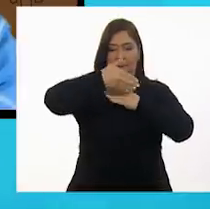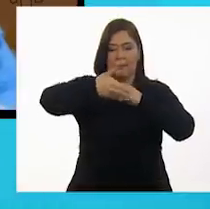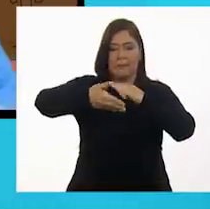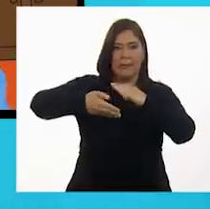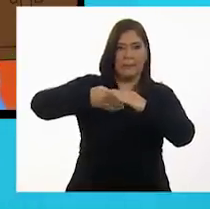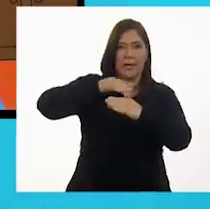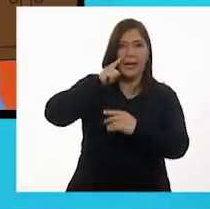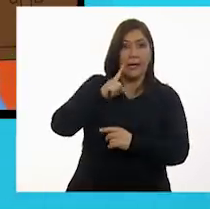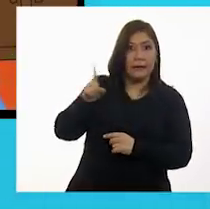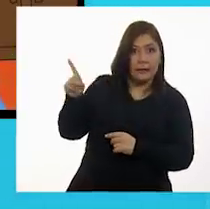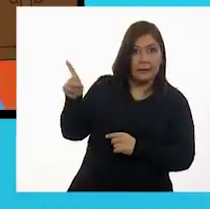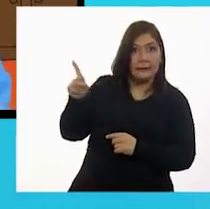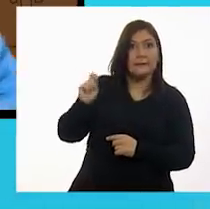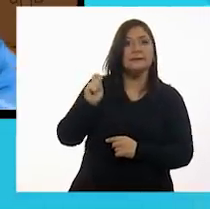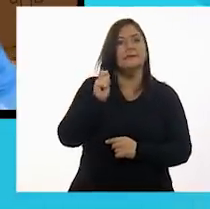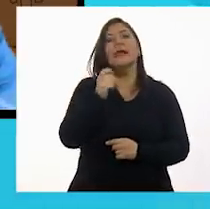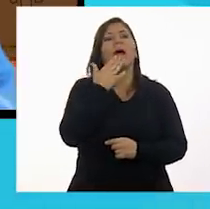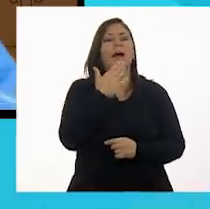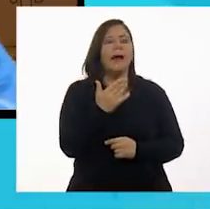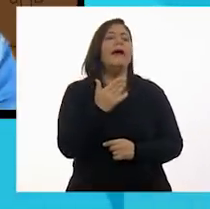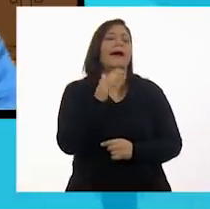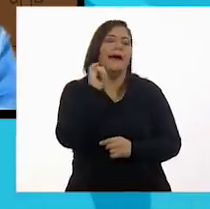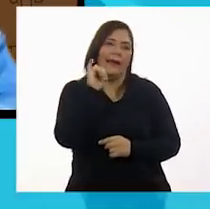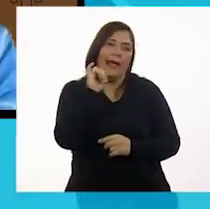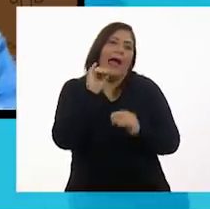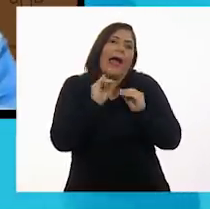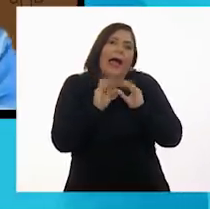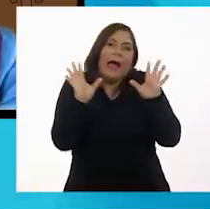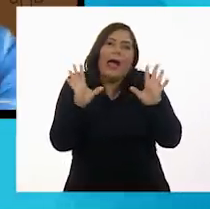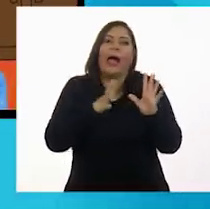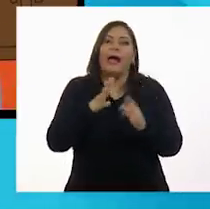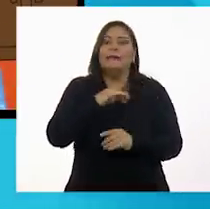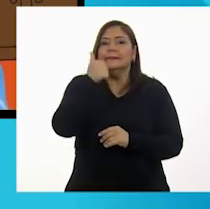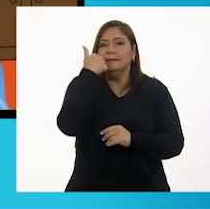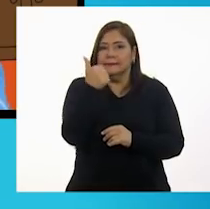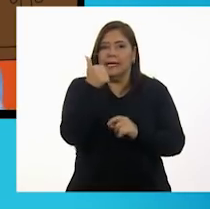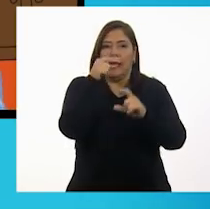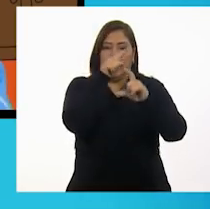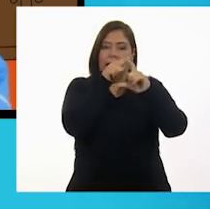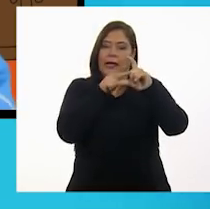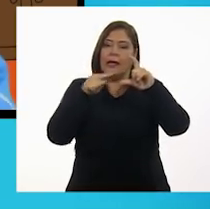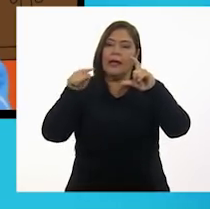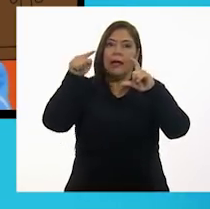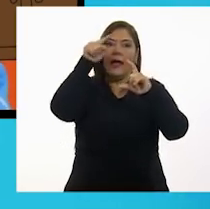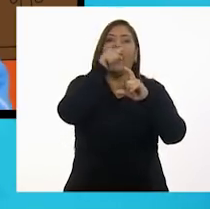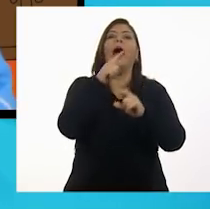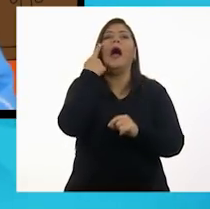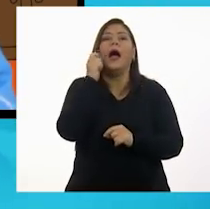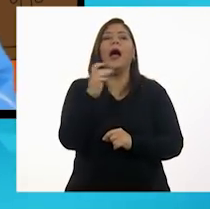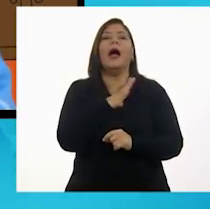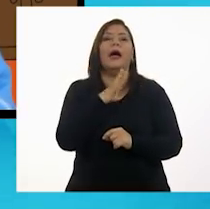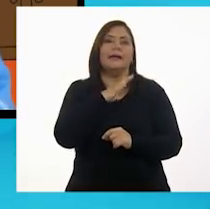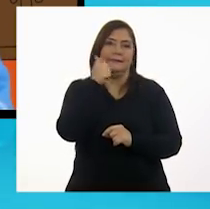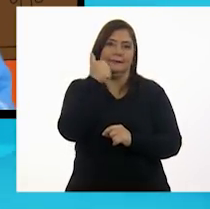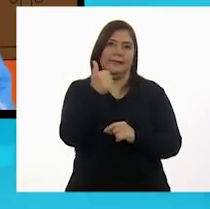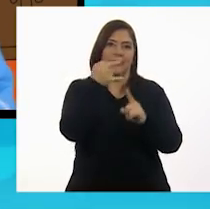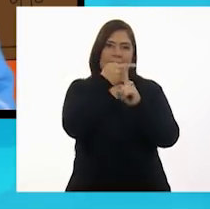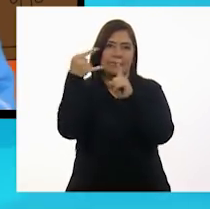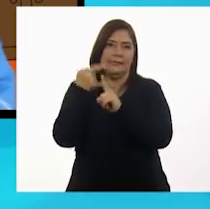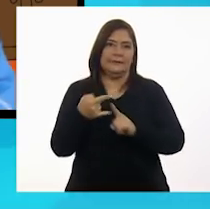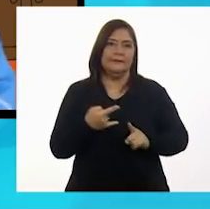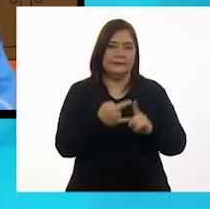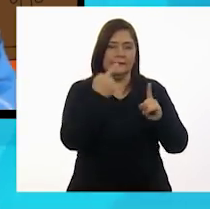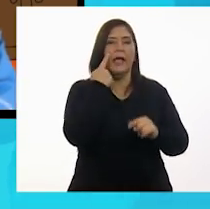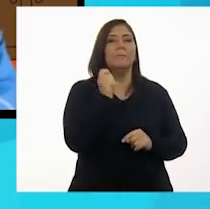1, 2, 3, 4, 5 y 6. ¡Guau! Claro, como tiene 6 lados, tiene 6 rectángulos. Bueno, ahora